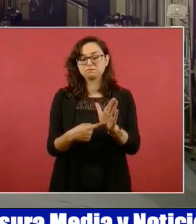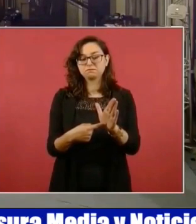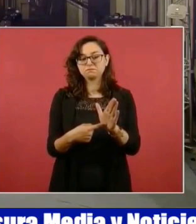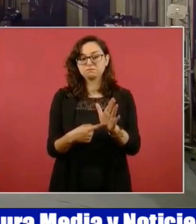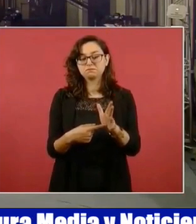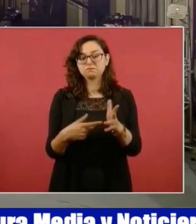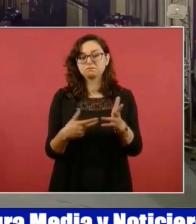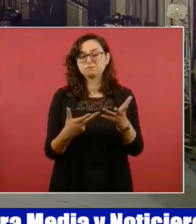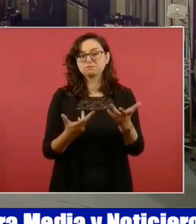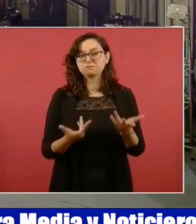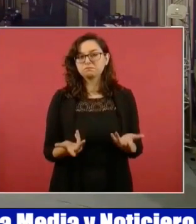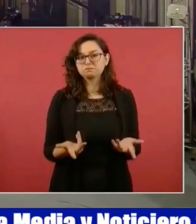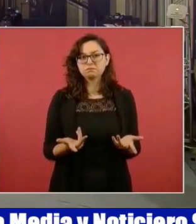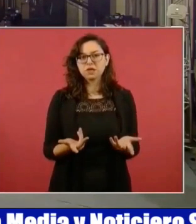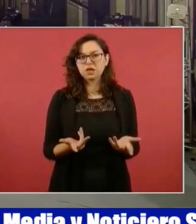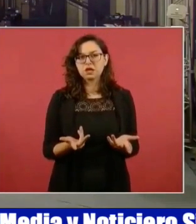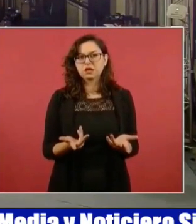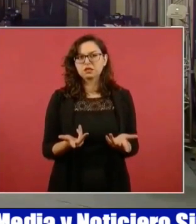hace para